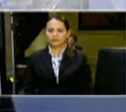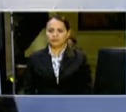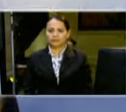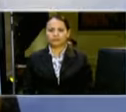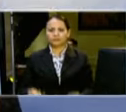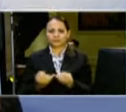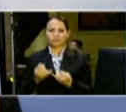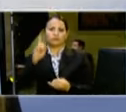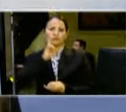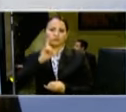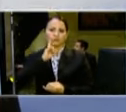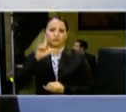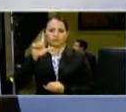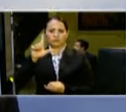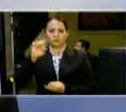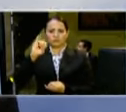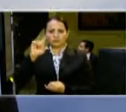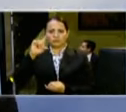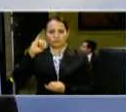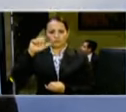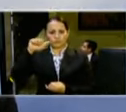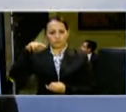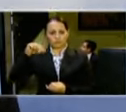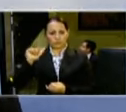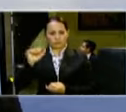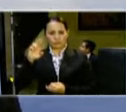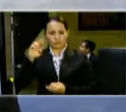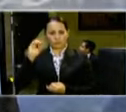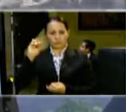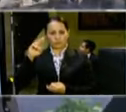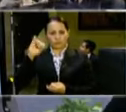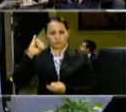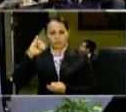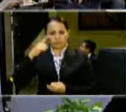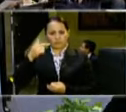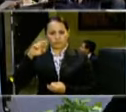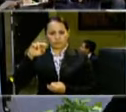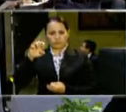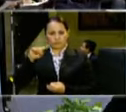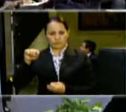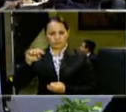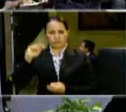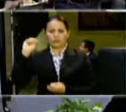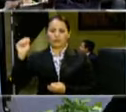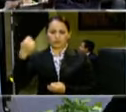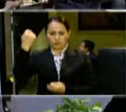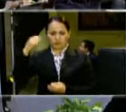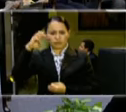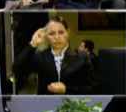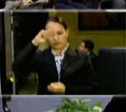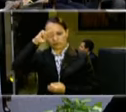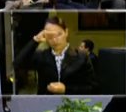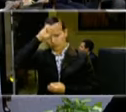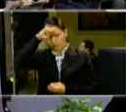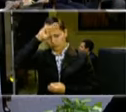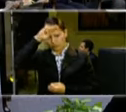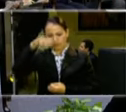A la doctora Ileana Rodríguez del Tecnológico de Monterrey. Bienvenida.